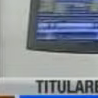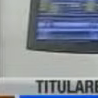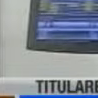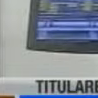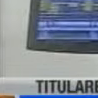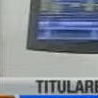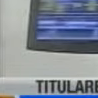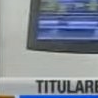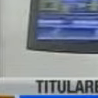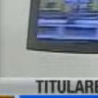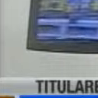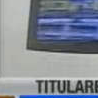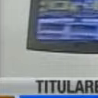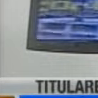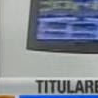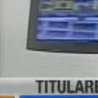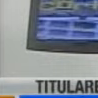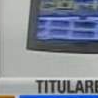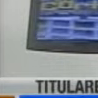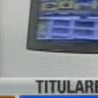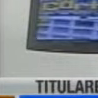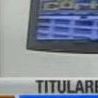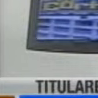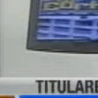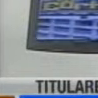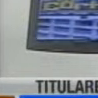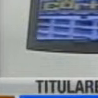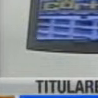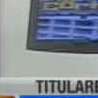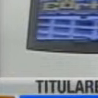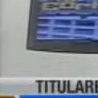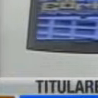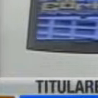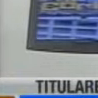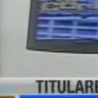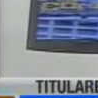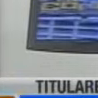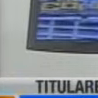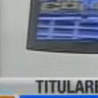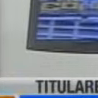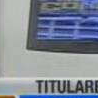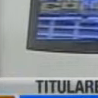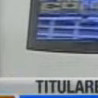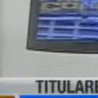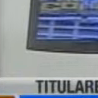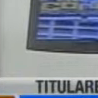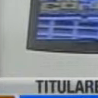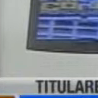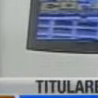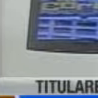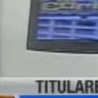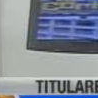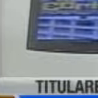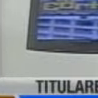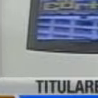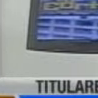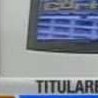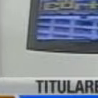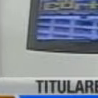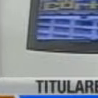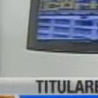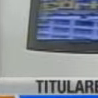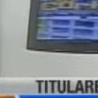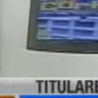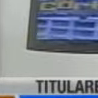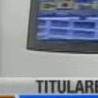Y en corto, un enfrentamiento deportivo entre el ministro y el viceministro de Relaciones Laborales. Ya les contamos quién